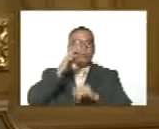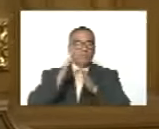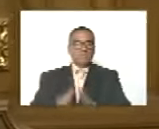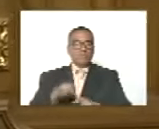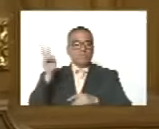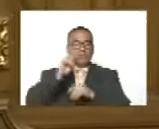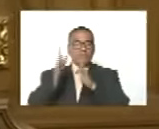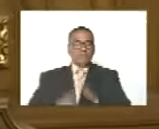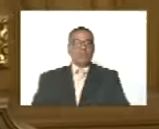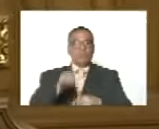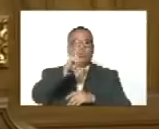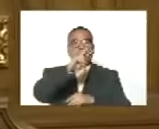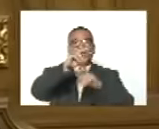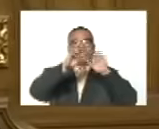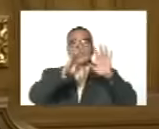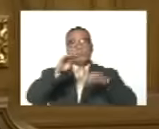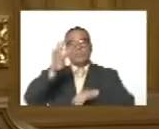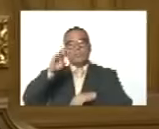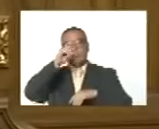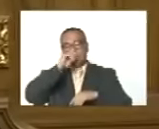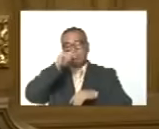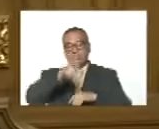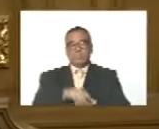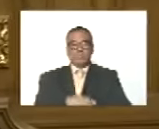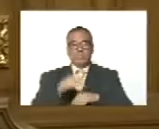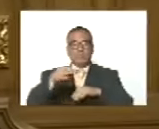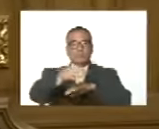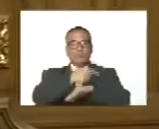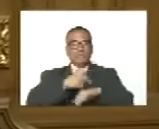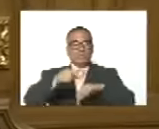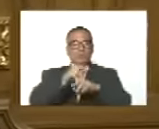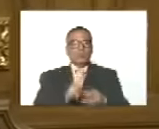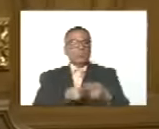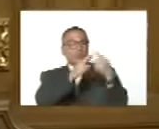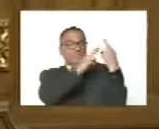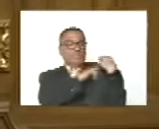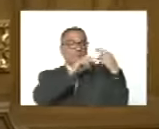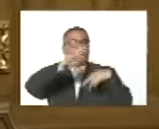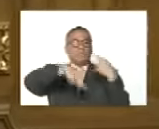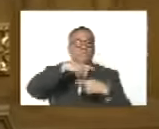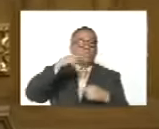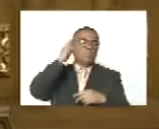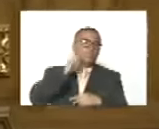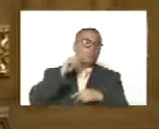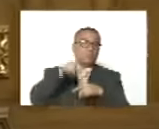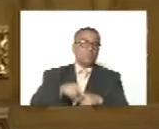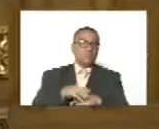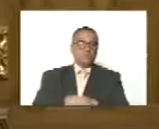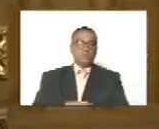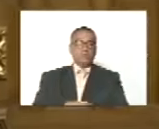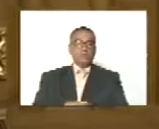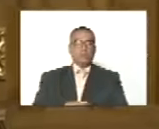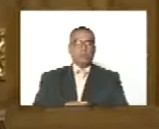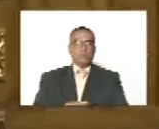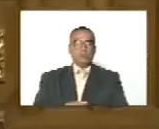venezolanos después de 294 años con un gobierno responsable que la Revolución Bolivariana.